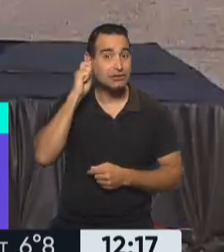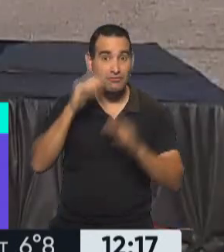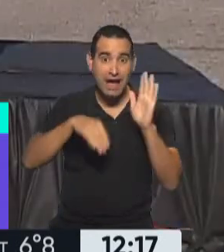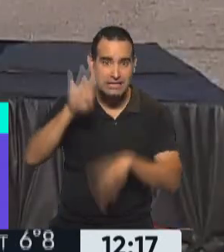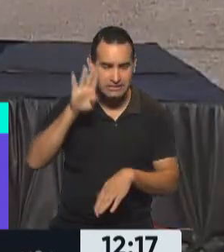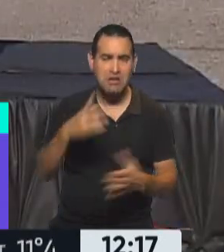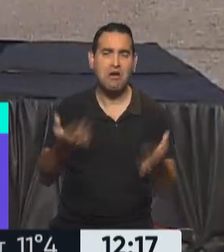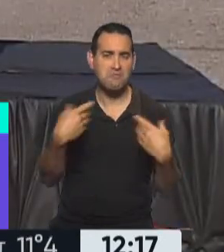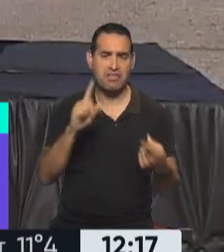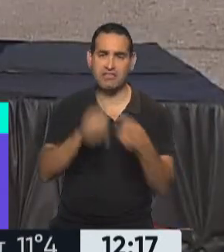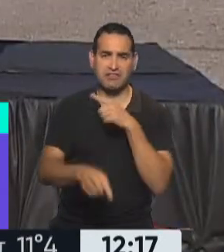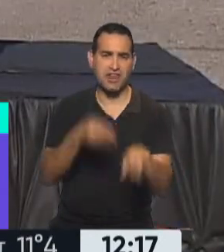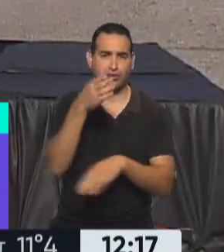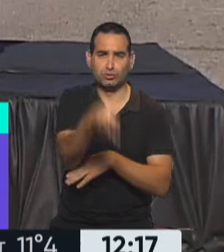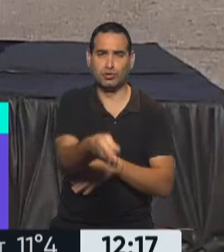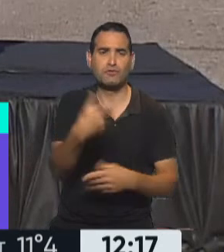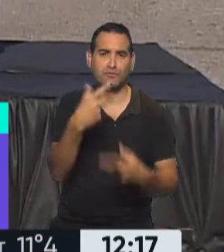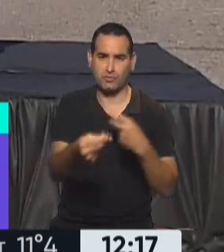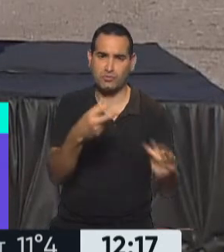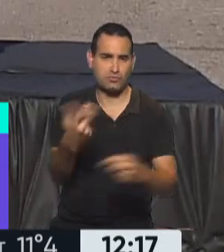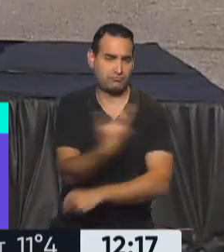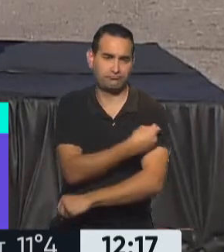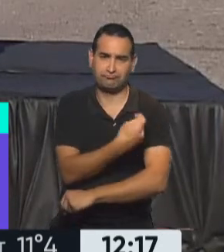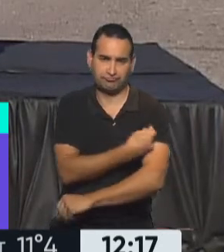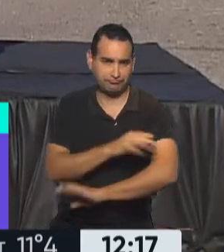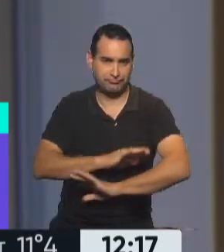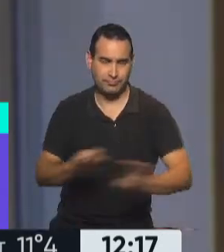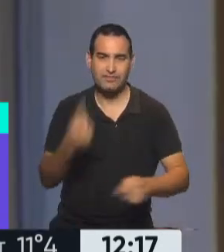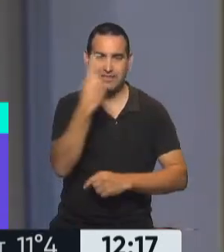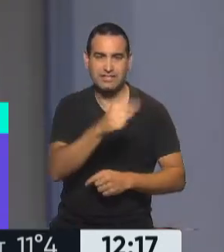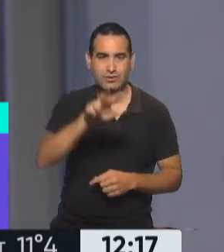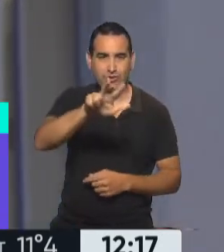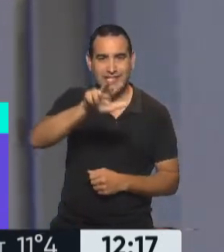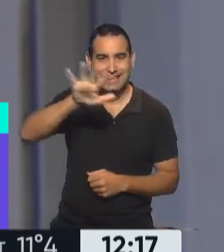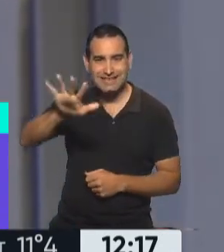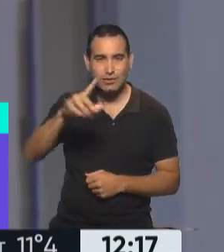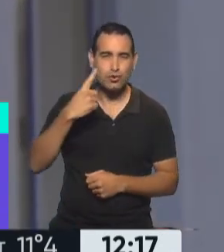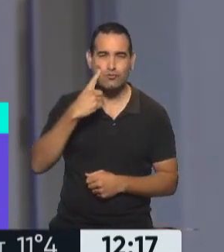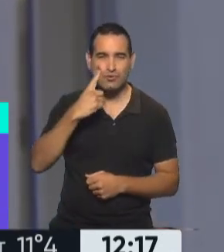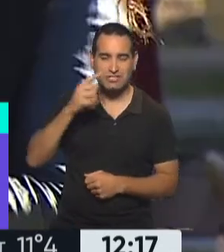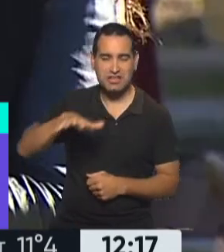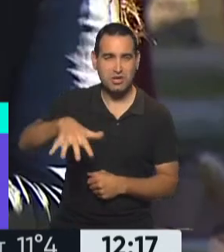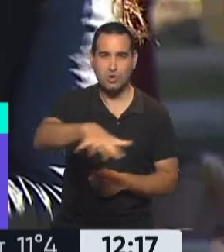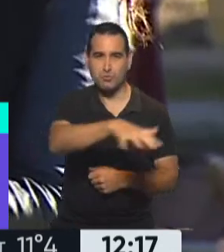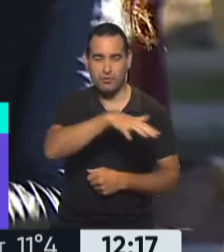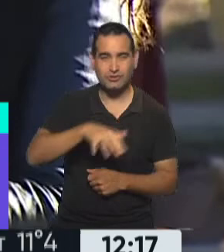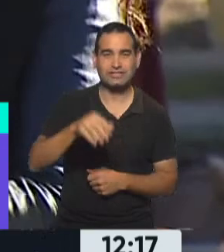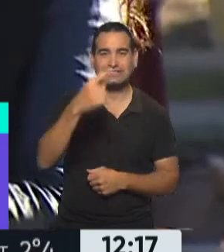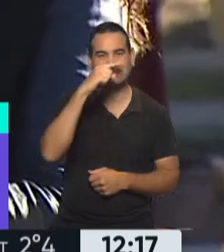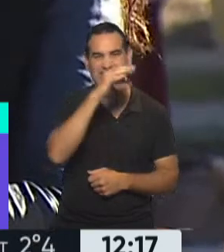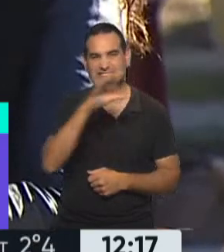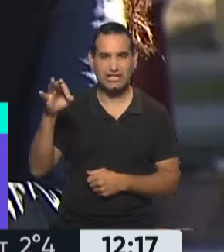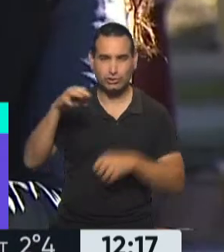años y va a ser vacunado en los 135 municipios en los 700